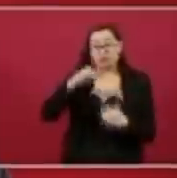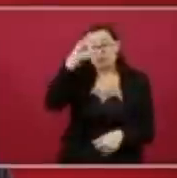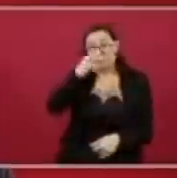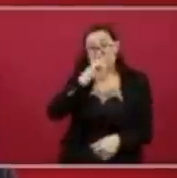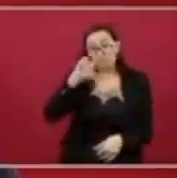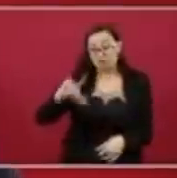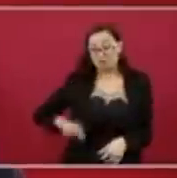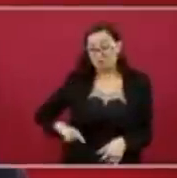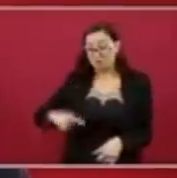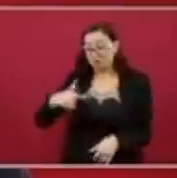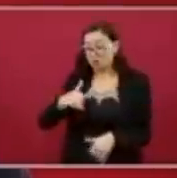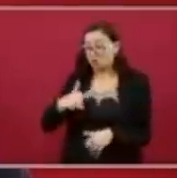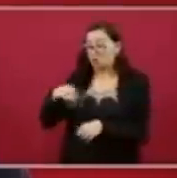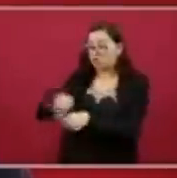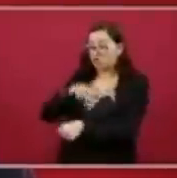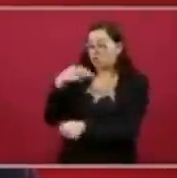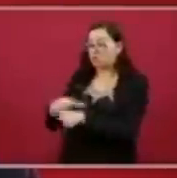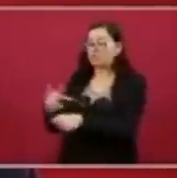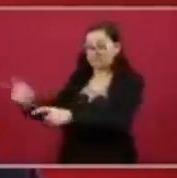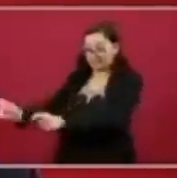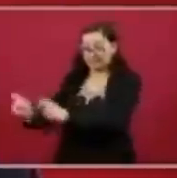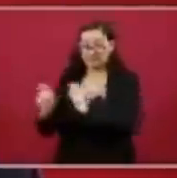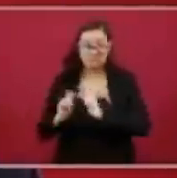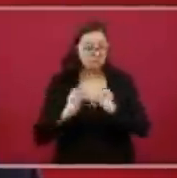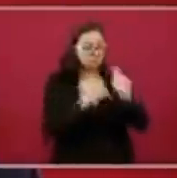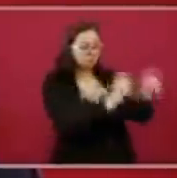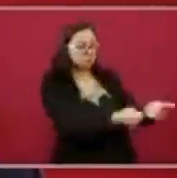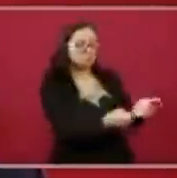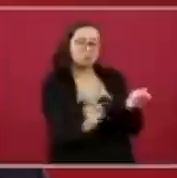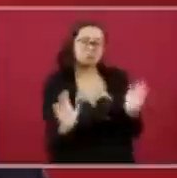ninguna notaría cuando